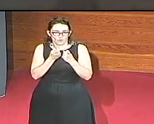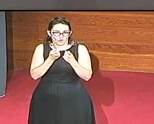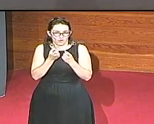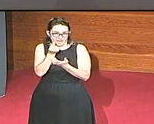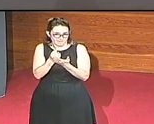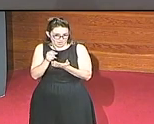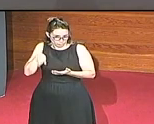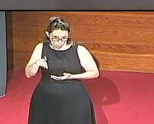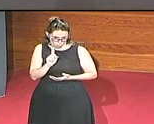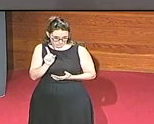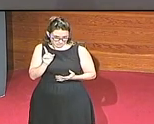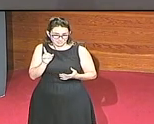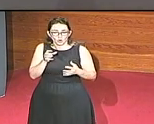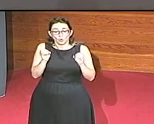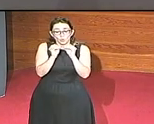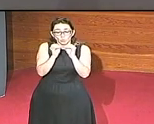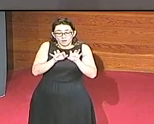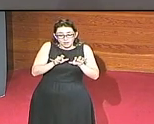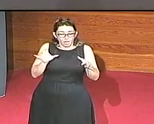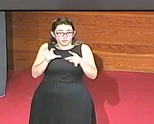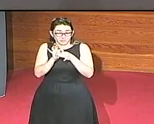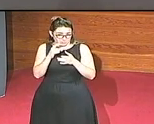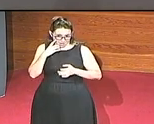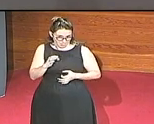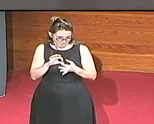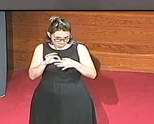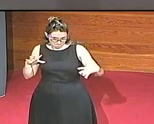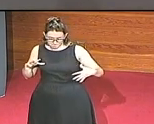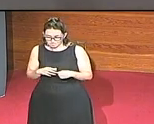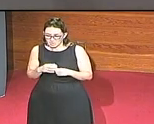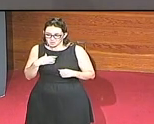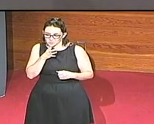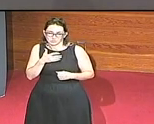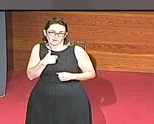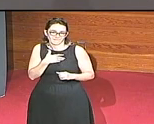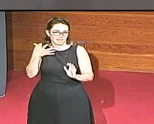infografía pero no es infografía entonces vamos a tratar un poco y explicar qué es